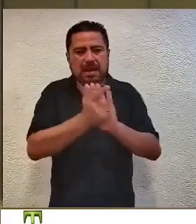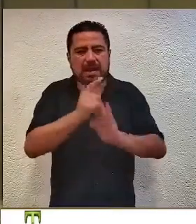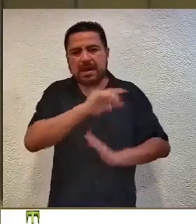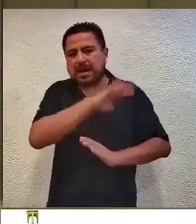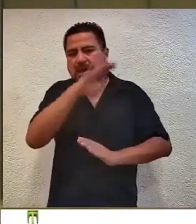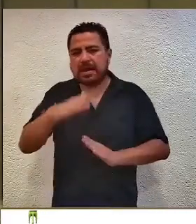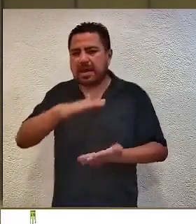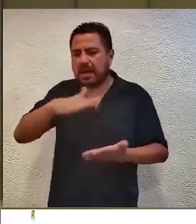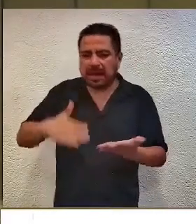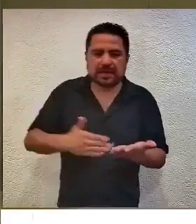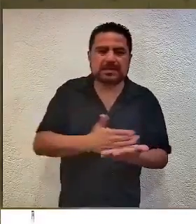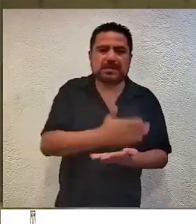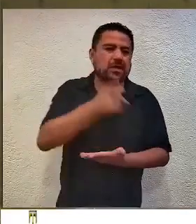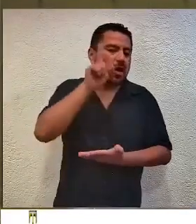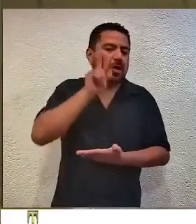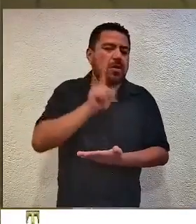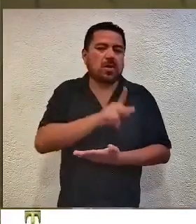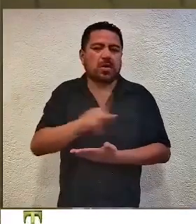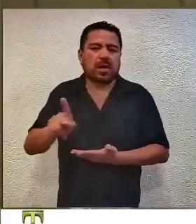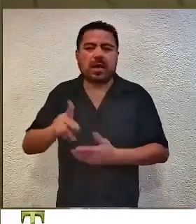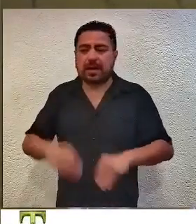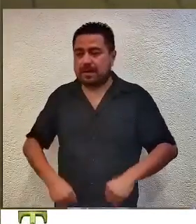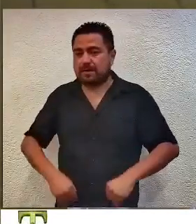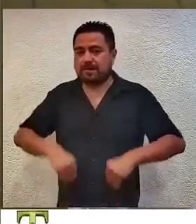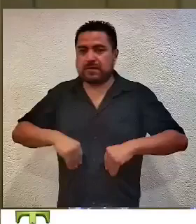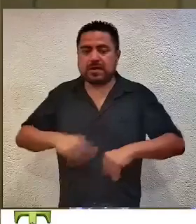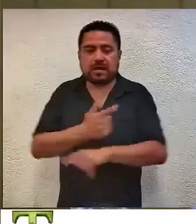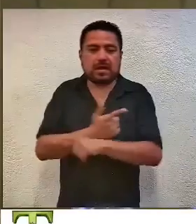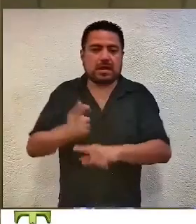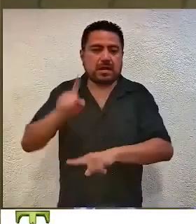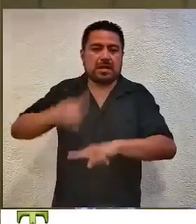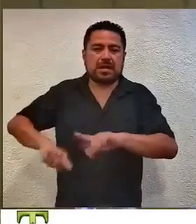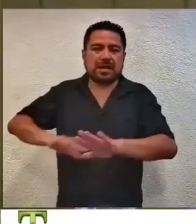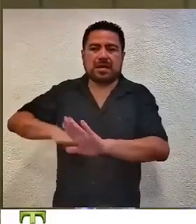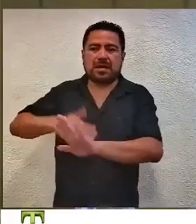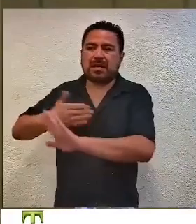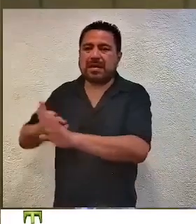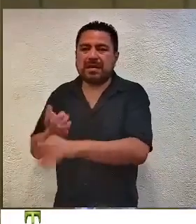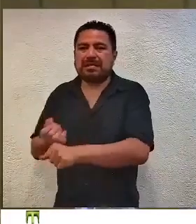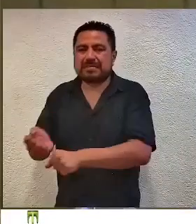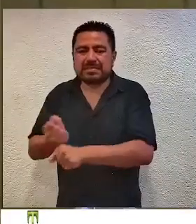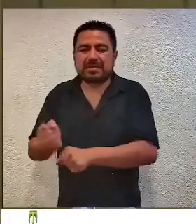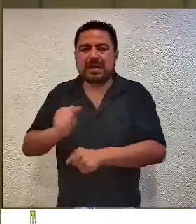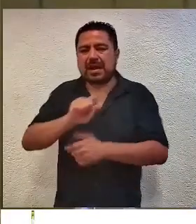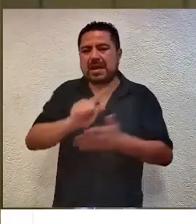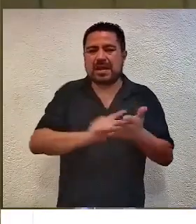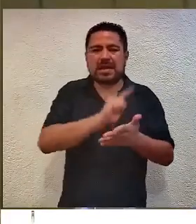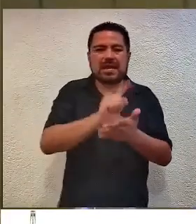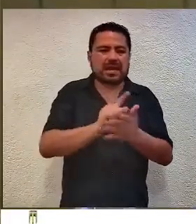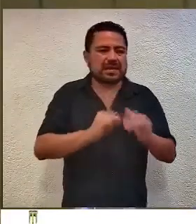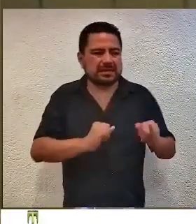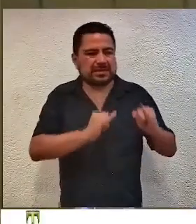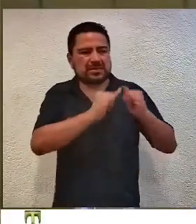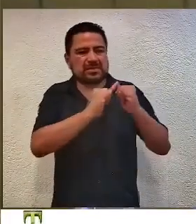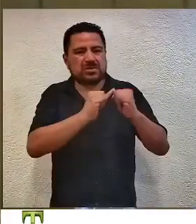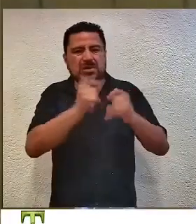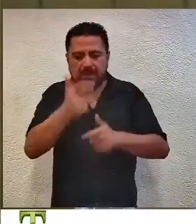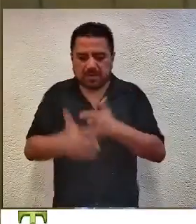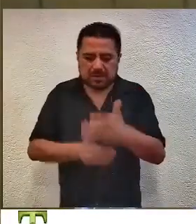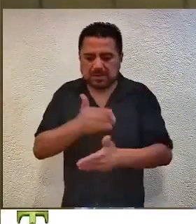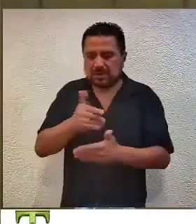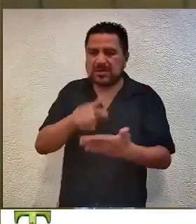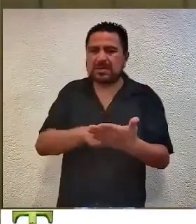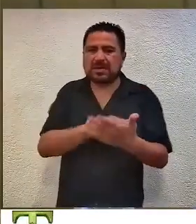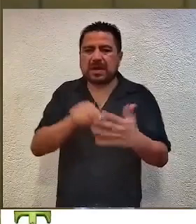Acceso de las Mujeres a una vida libre de violencia, la Ley General de Instituciones y Procedimientos